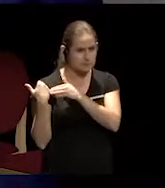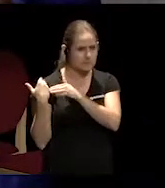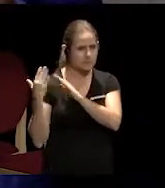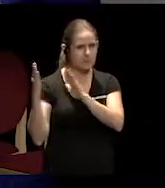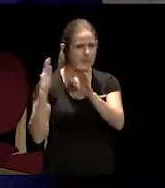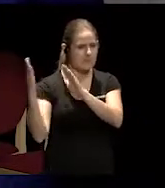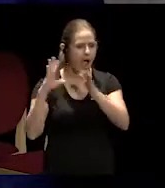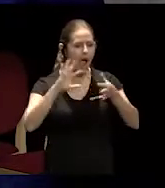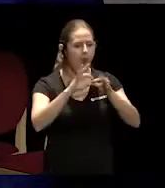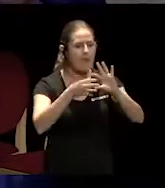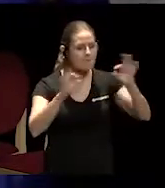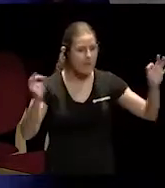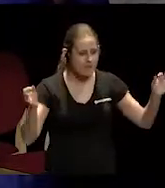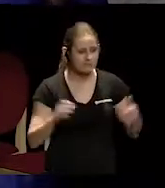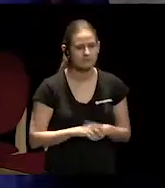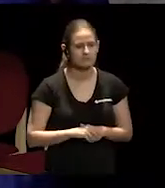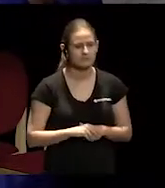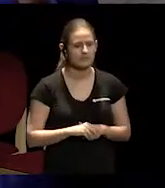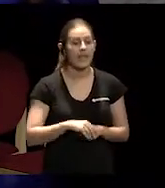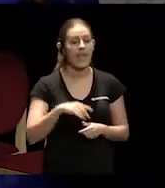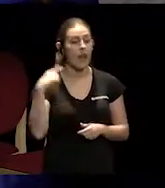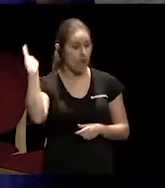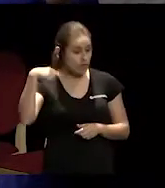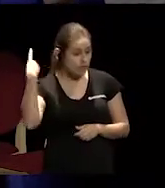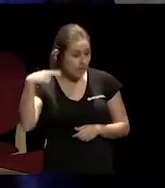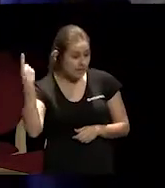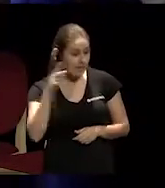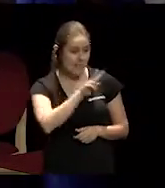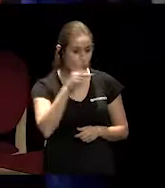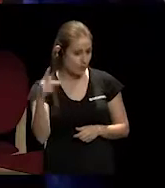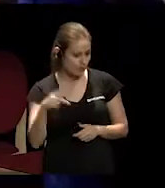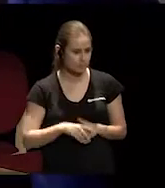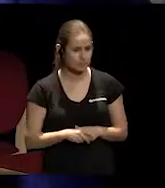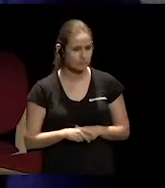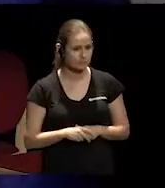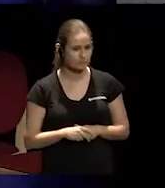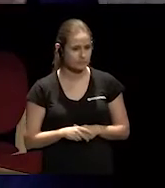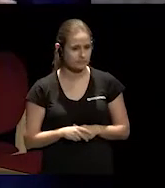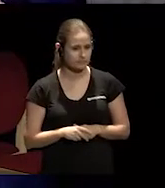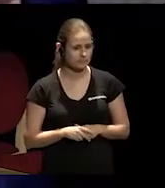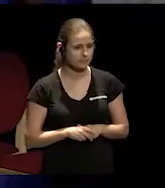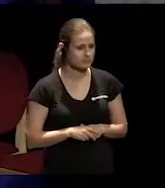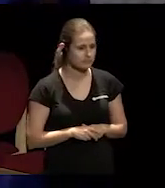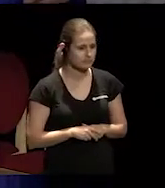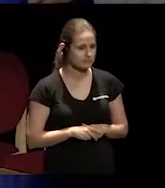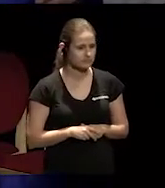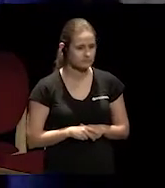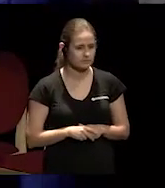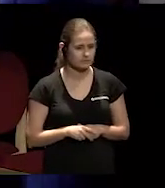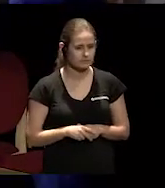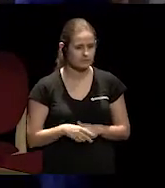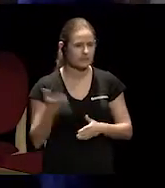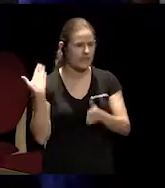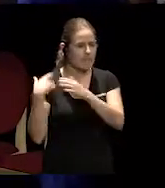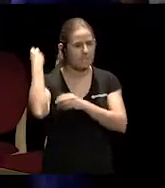retornemos a las Olimpiadas londinenses del Reino Unido, y nos planteamos,